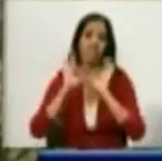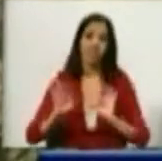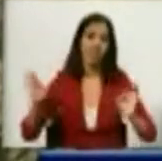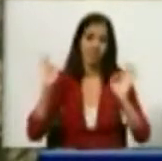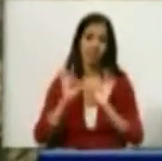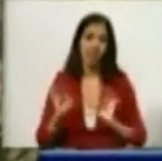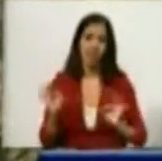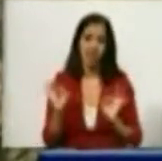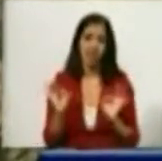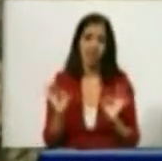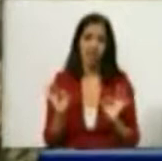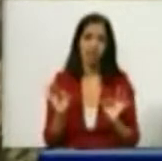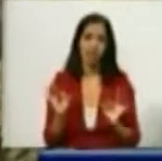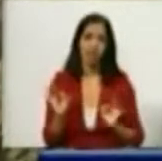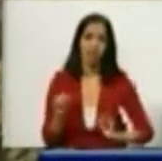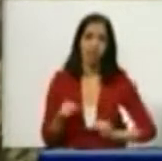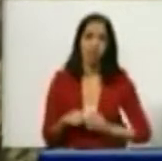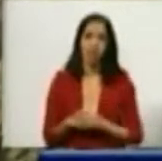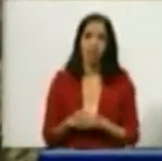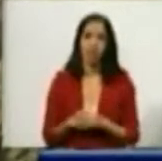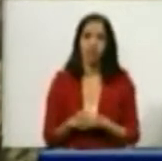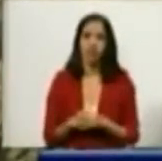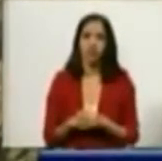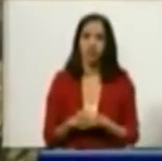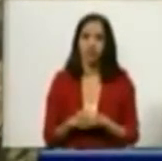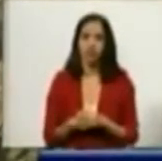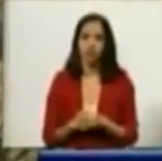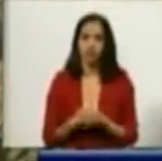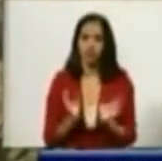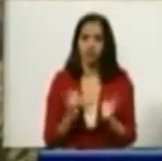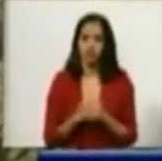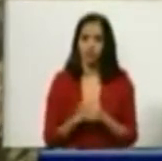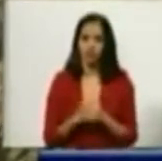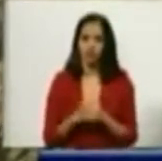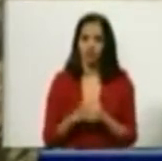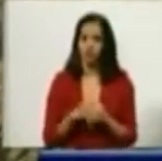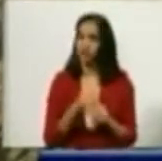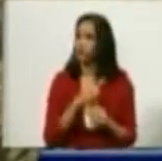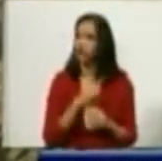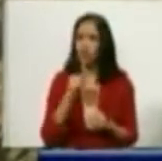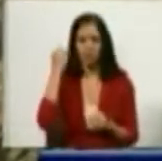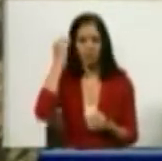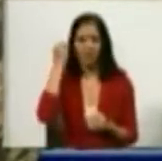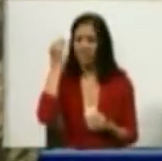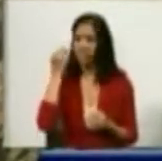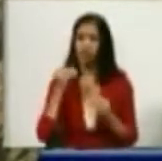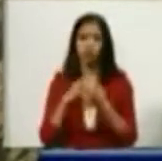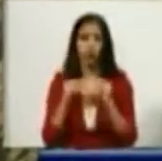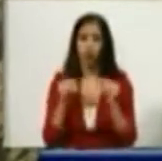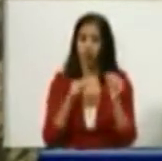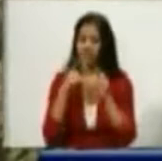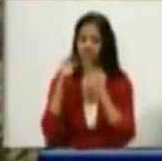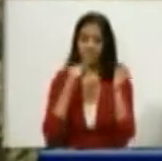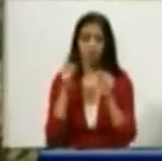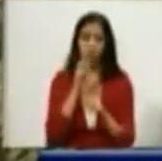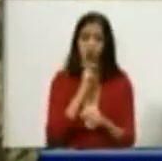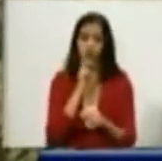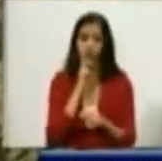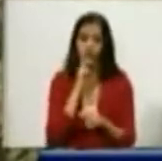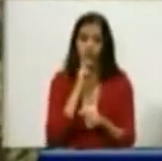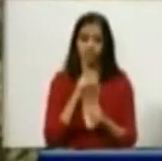cuando le salen cuando sale con un doble que no tiene nada en dominó dice no crea que todo lo que brille es oro